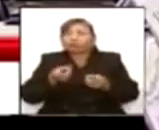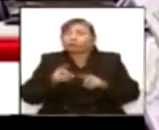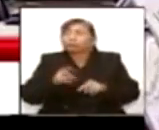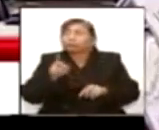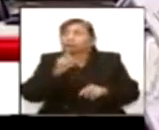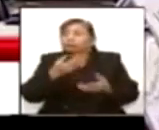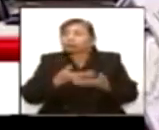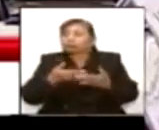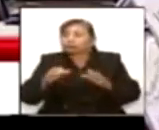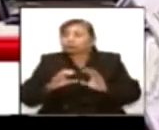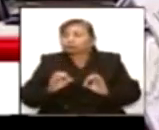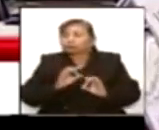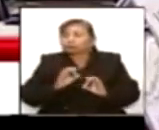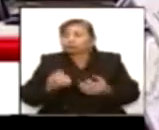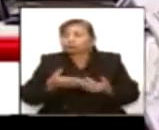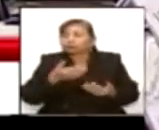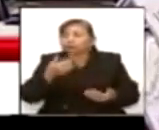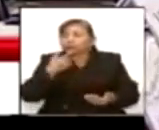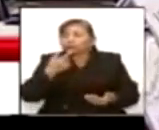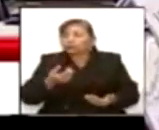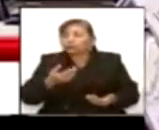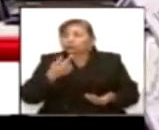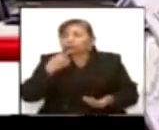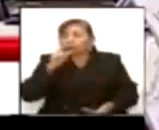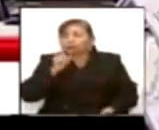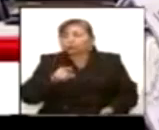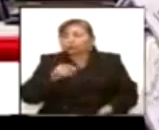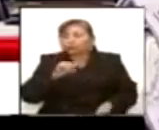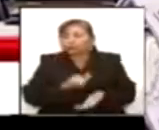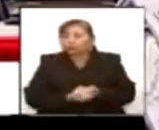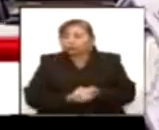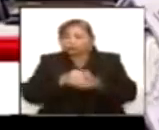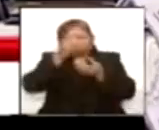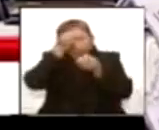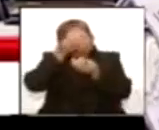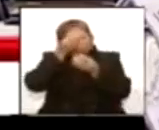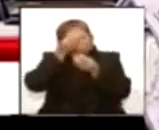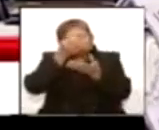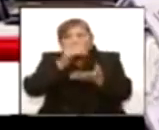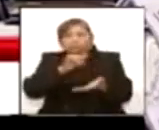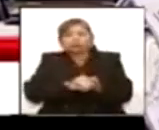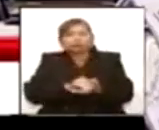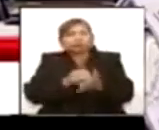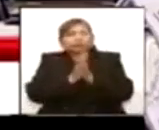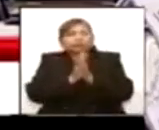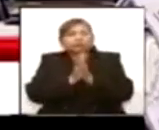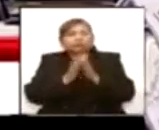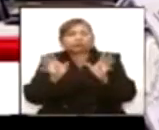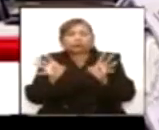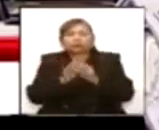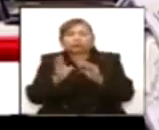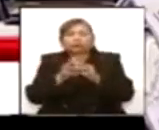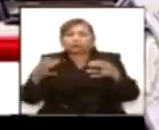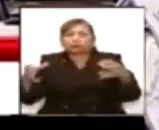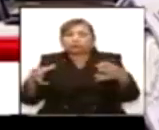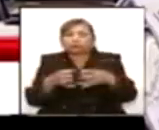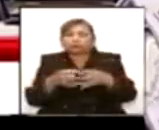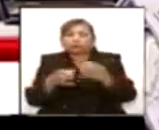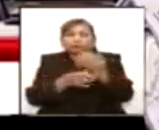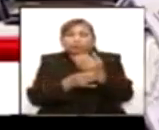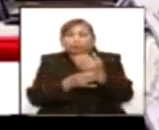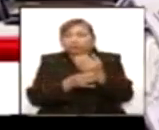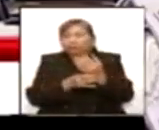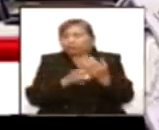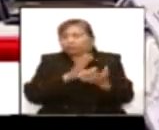no lo pueden aplicar así nomás. Lo único que se les dice es que tengan información, ¿para qué? Para pedir una junta médica. Eso